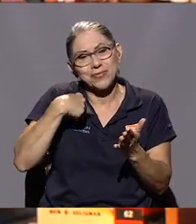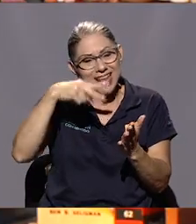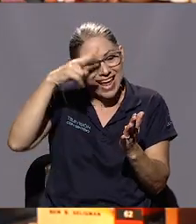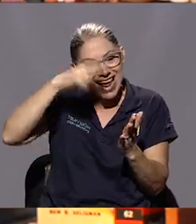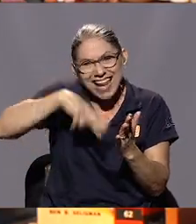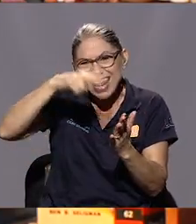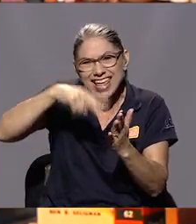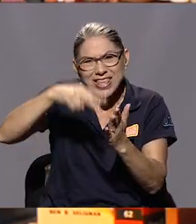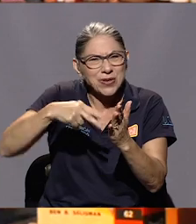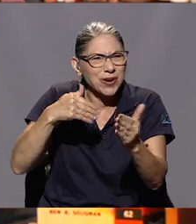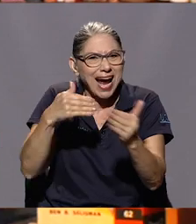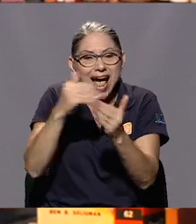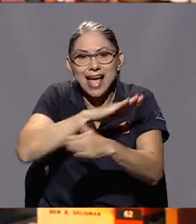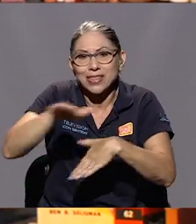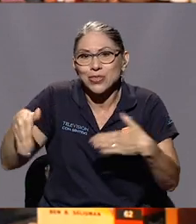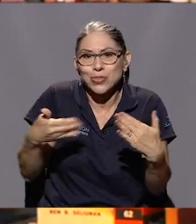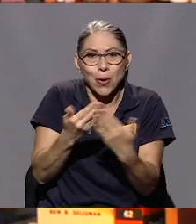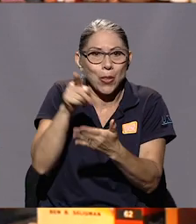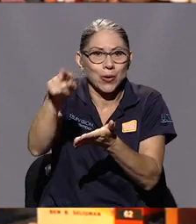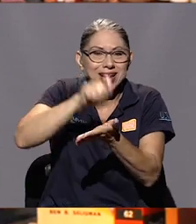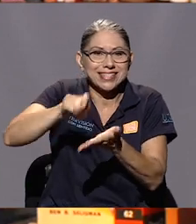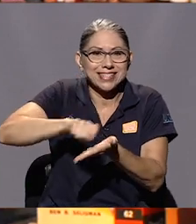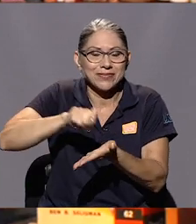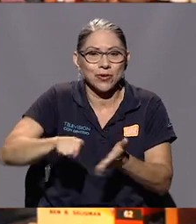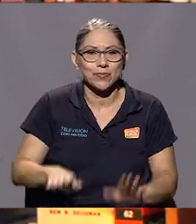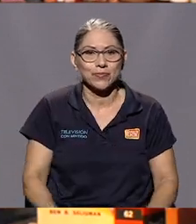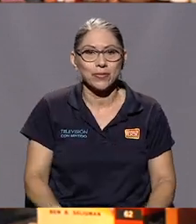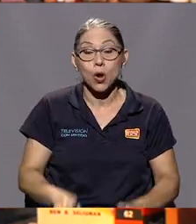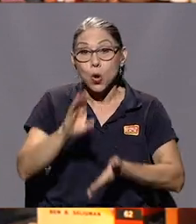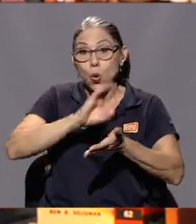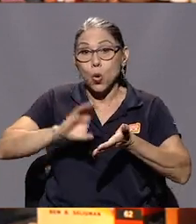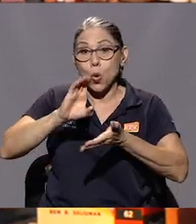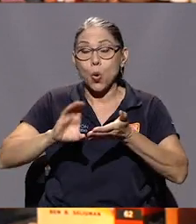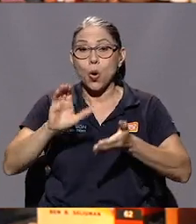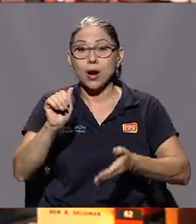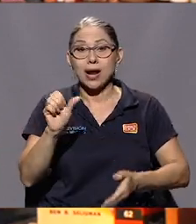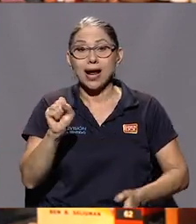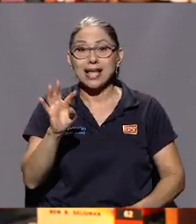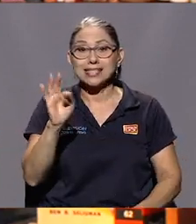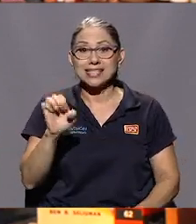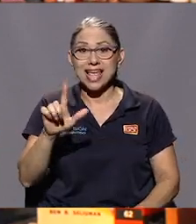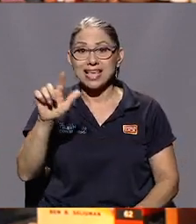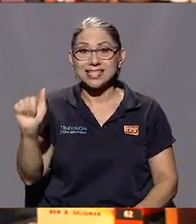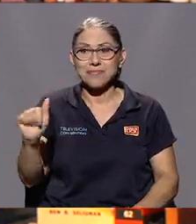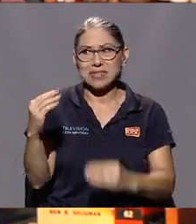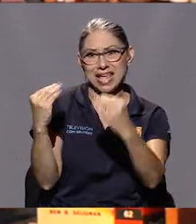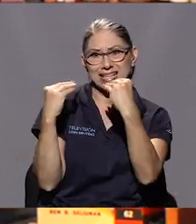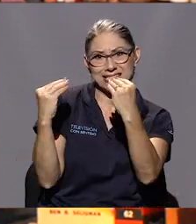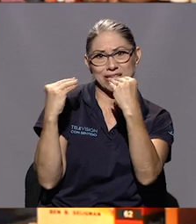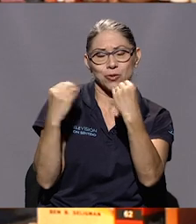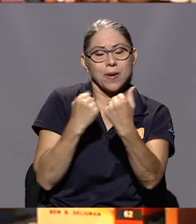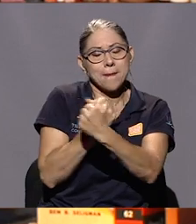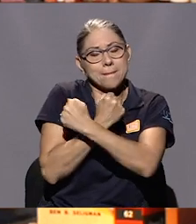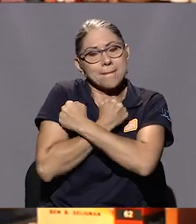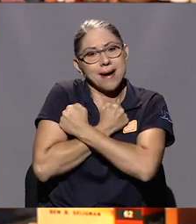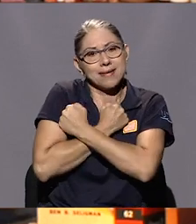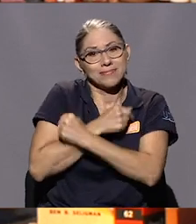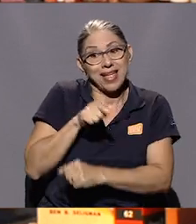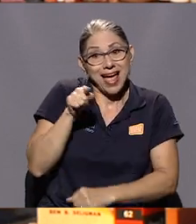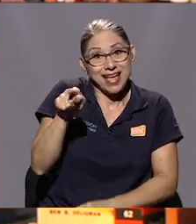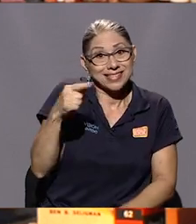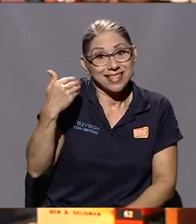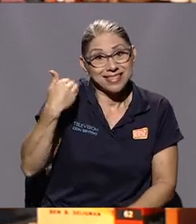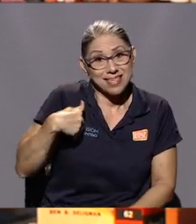leído prácticamente todo lo que escribió. El Castella nos enseñó a amarlo a ese tipo